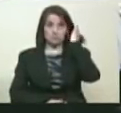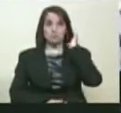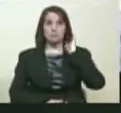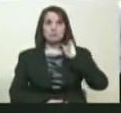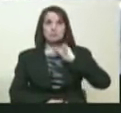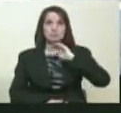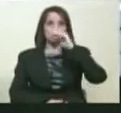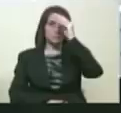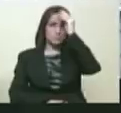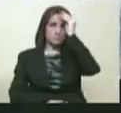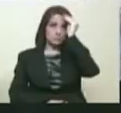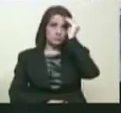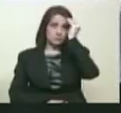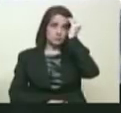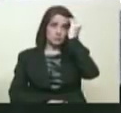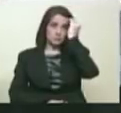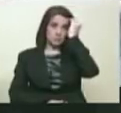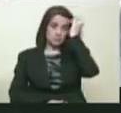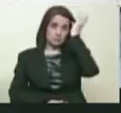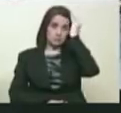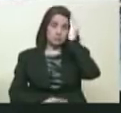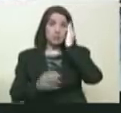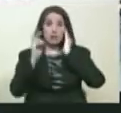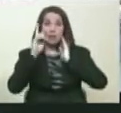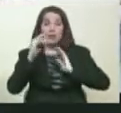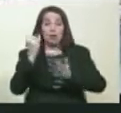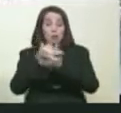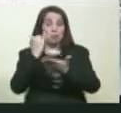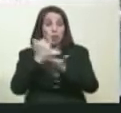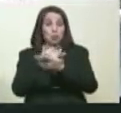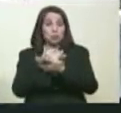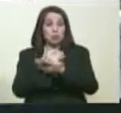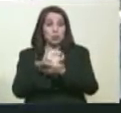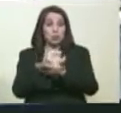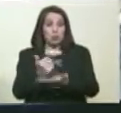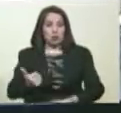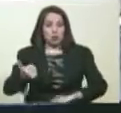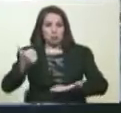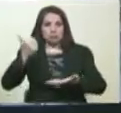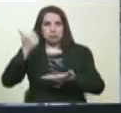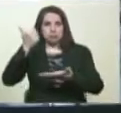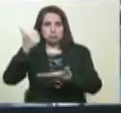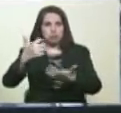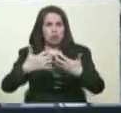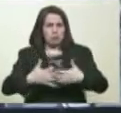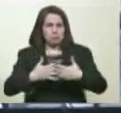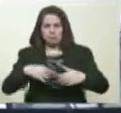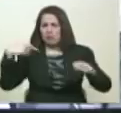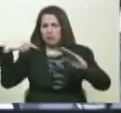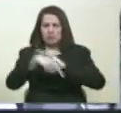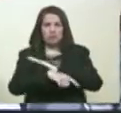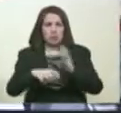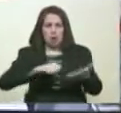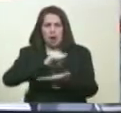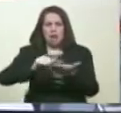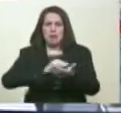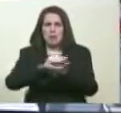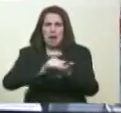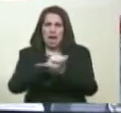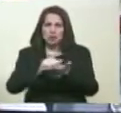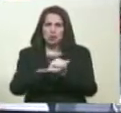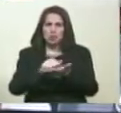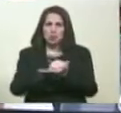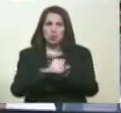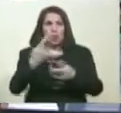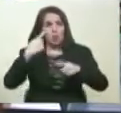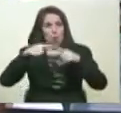me lo llevo, mira. Sí, ahí tiene una muestra de lo que es nuestro... Excelente, nuestro mira. Lavaplato, nuestro limpiado profundo. Lavaplato, mira.